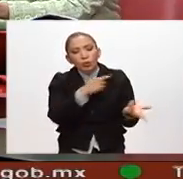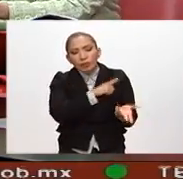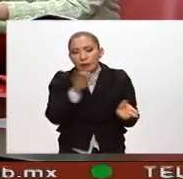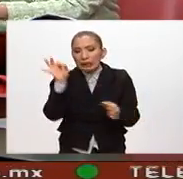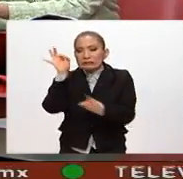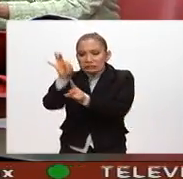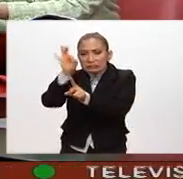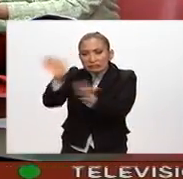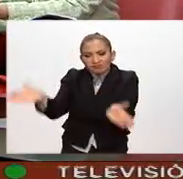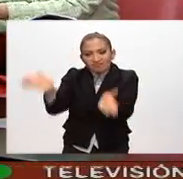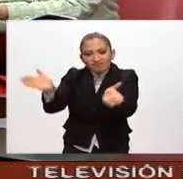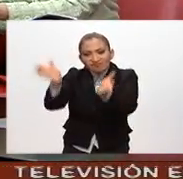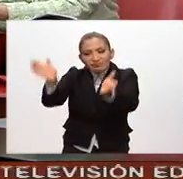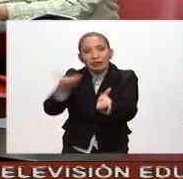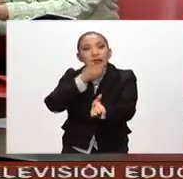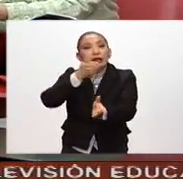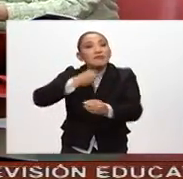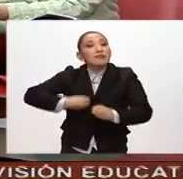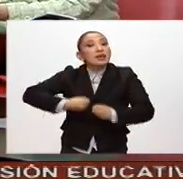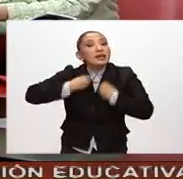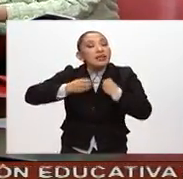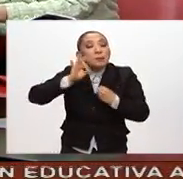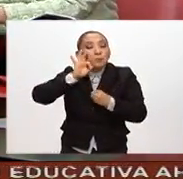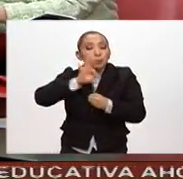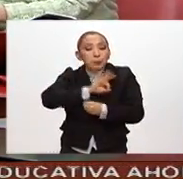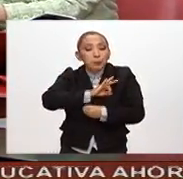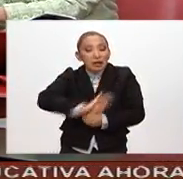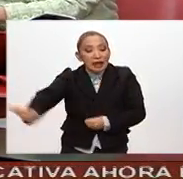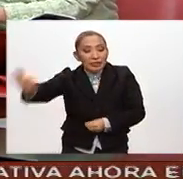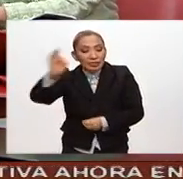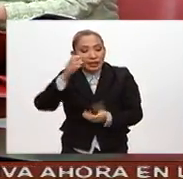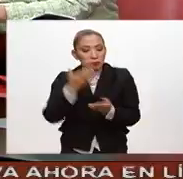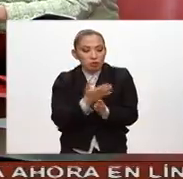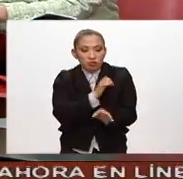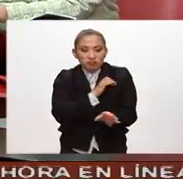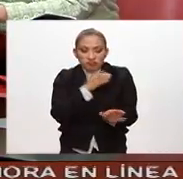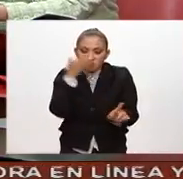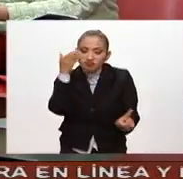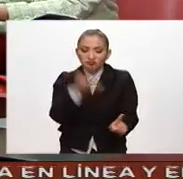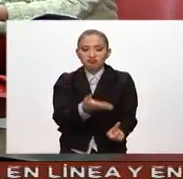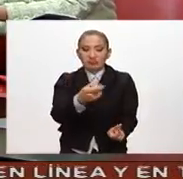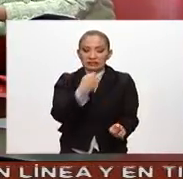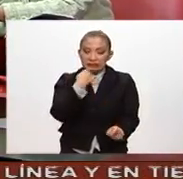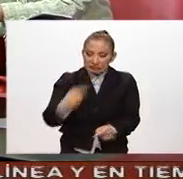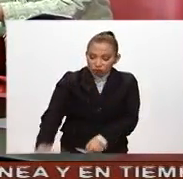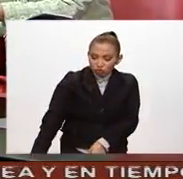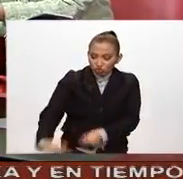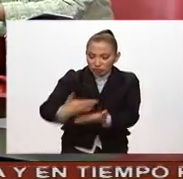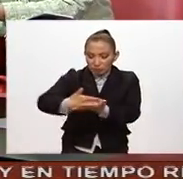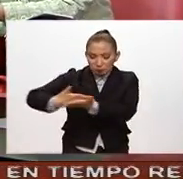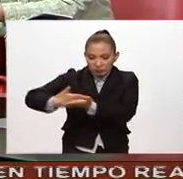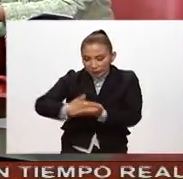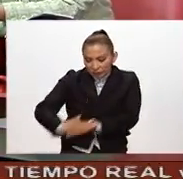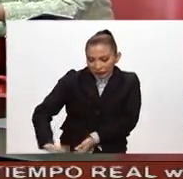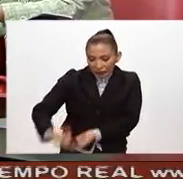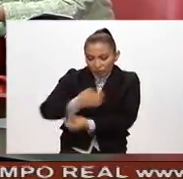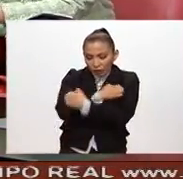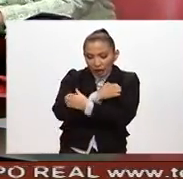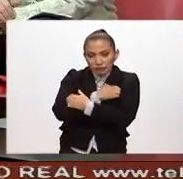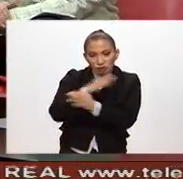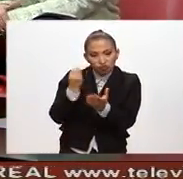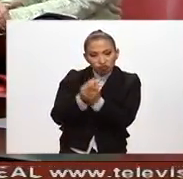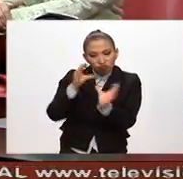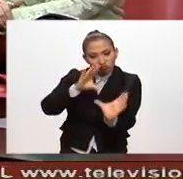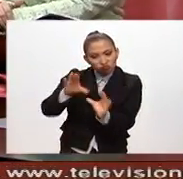inculcarse porque son hábitos de vida que podrían inculcarse de manera muy específica desde los primeros años de educación,